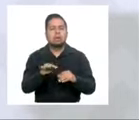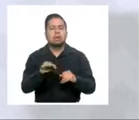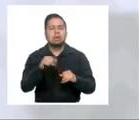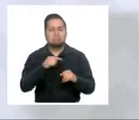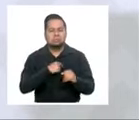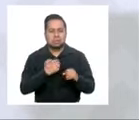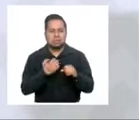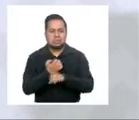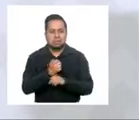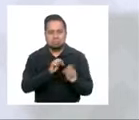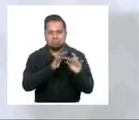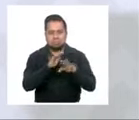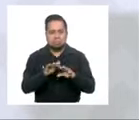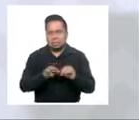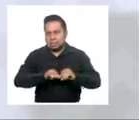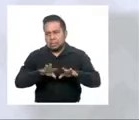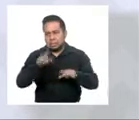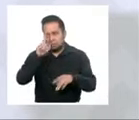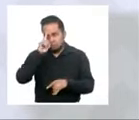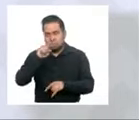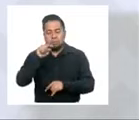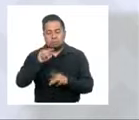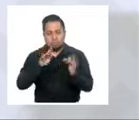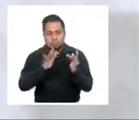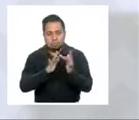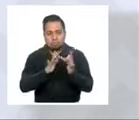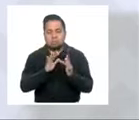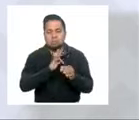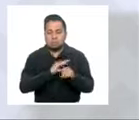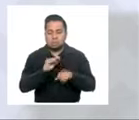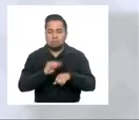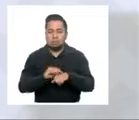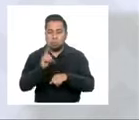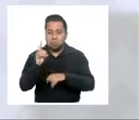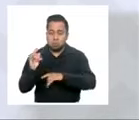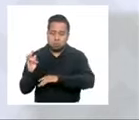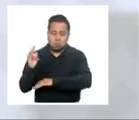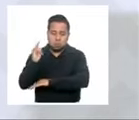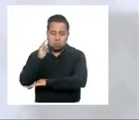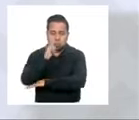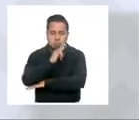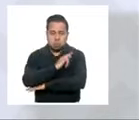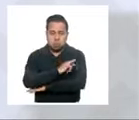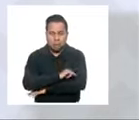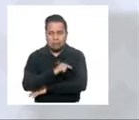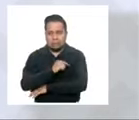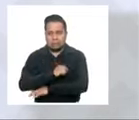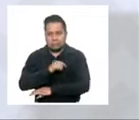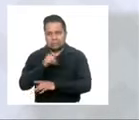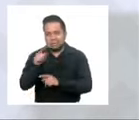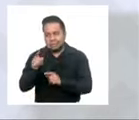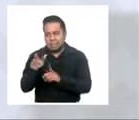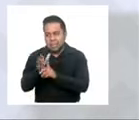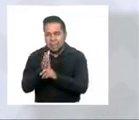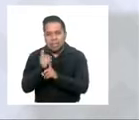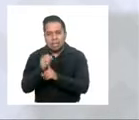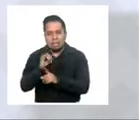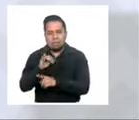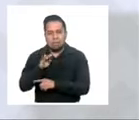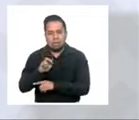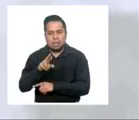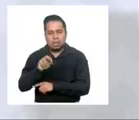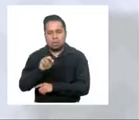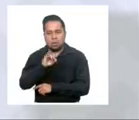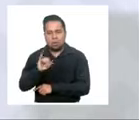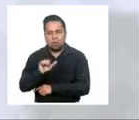nuestro destino, nuestro estado, por supuesto, para tener un vuelo que estamos pues conquistando a esta aerolínea que es Iberojet,